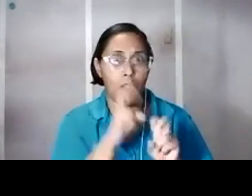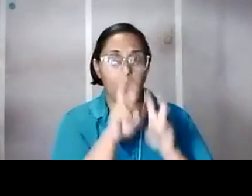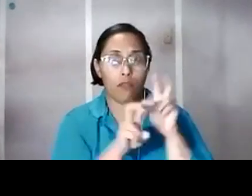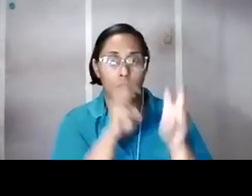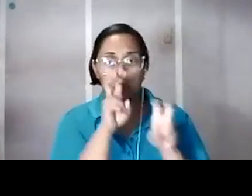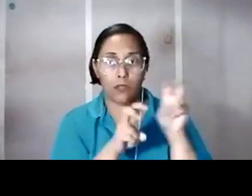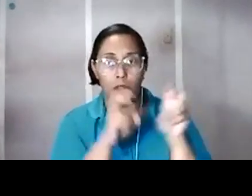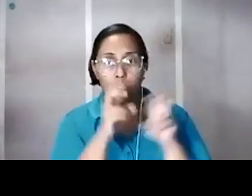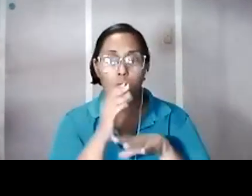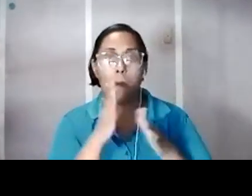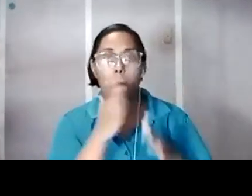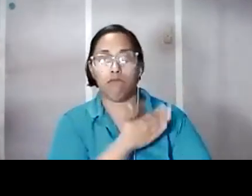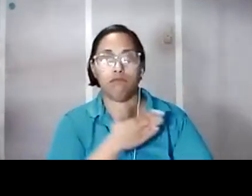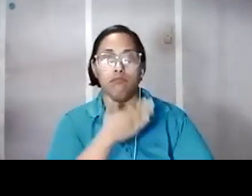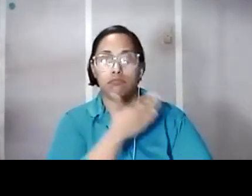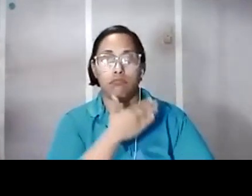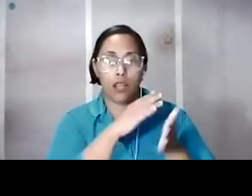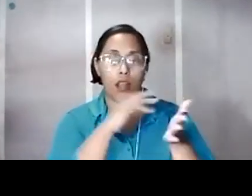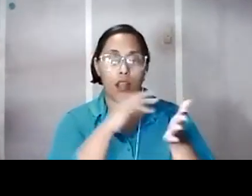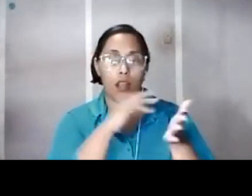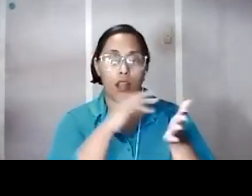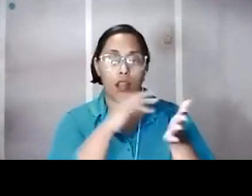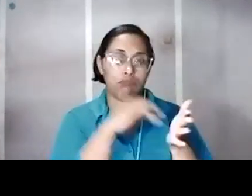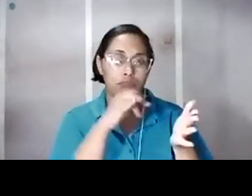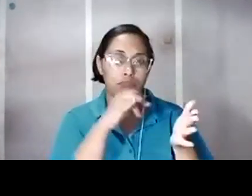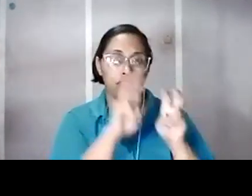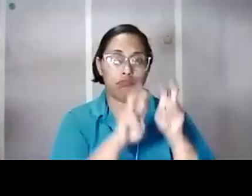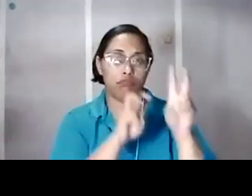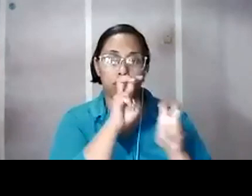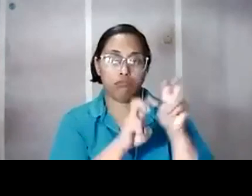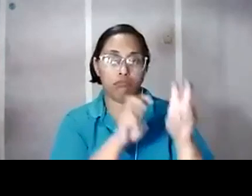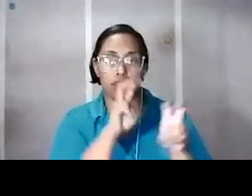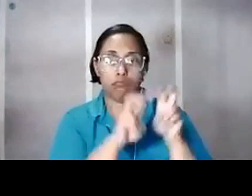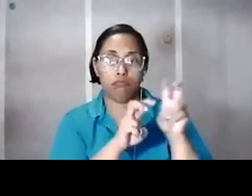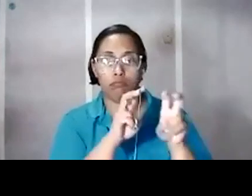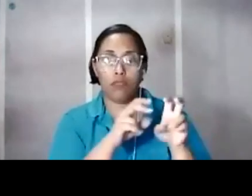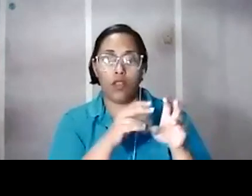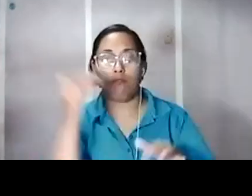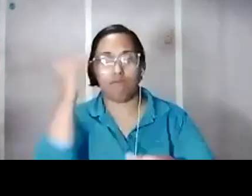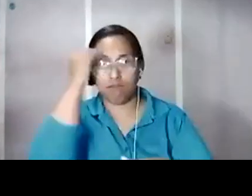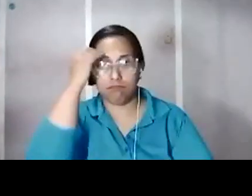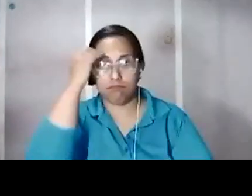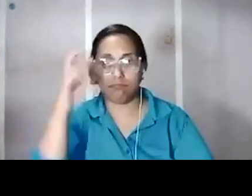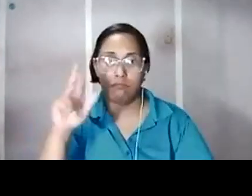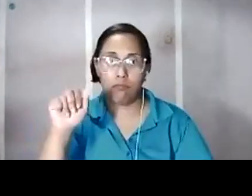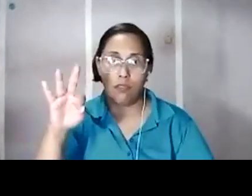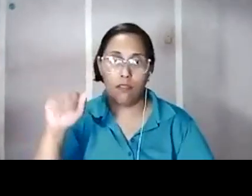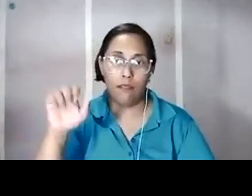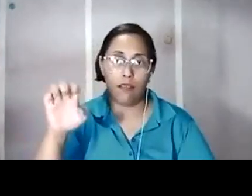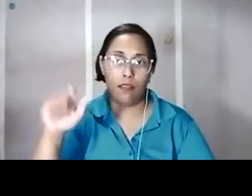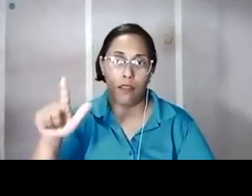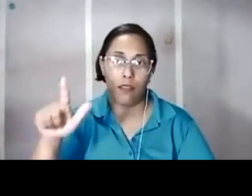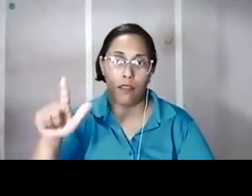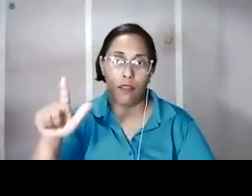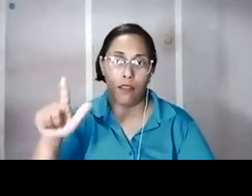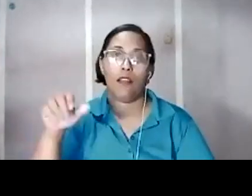por favor, estudien el carnaval, estudien el carnaval, estudien el carnaval. Yo sé que Rafael, tú debes estudiar el carnaval